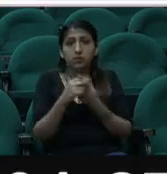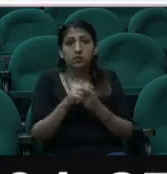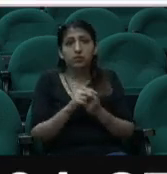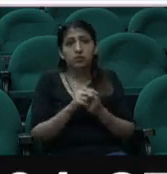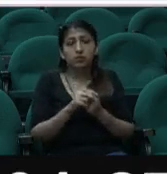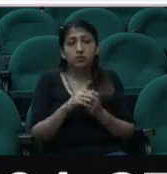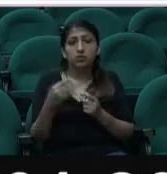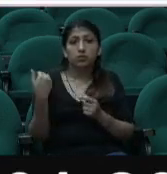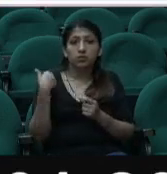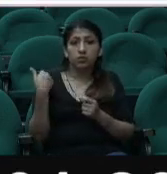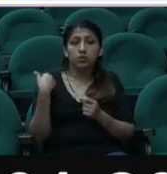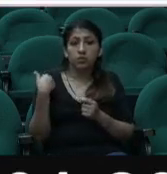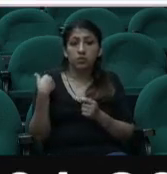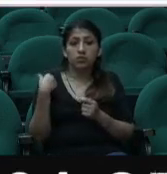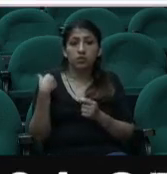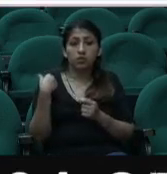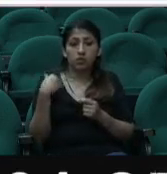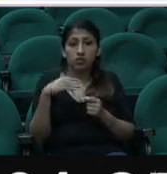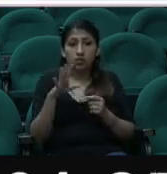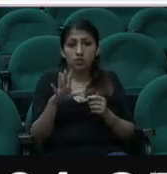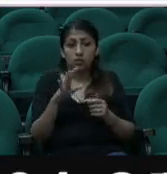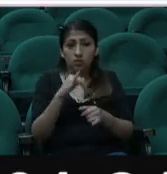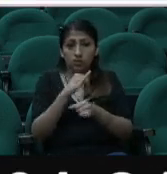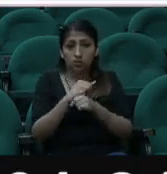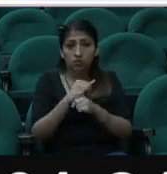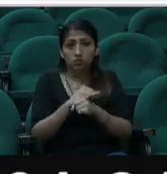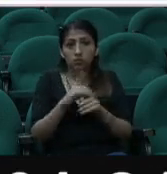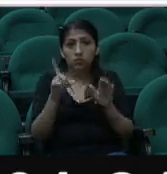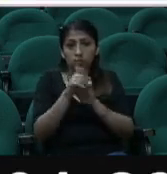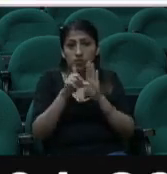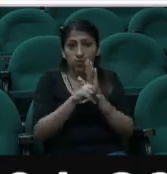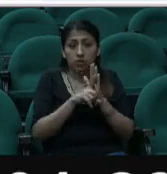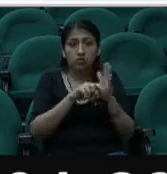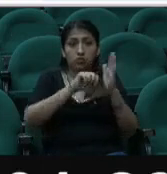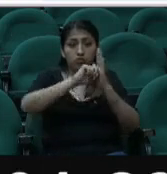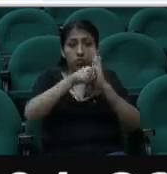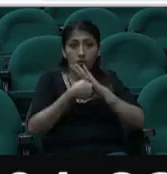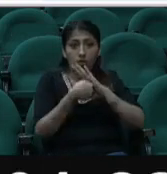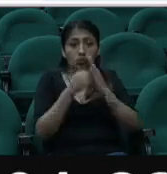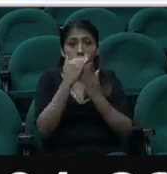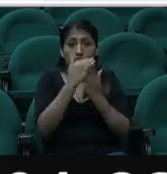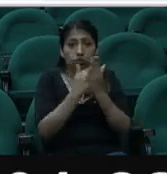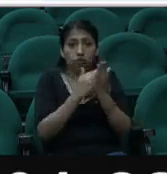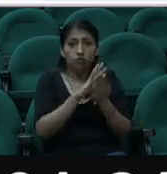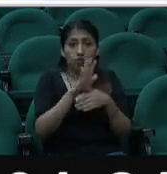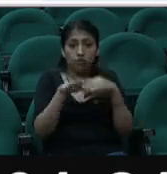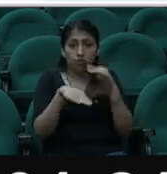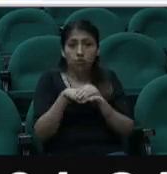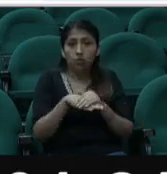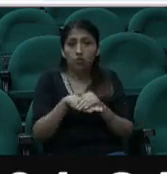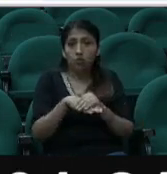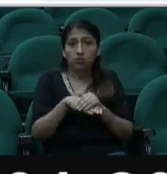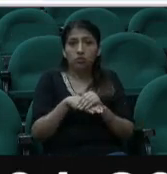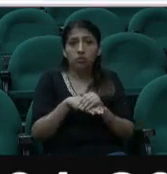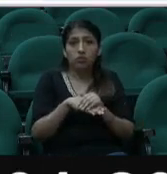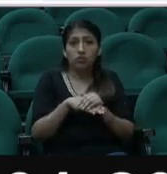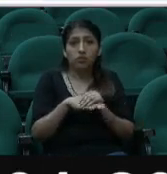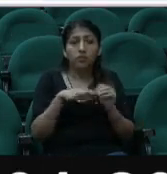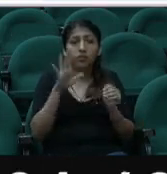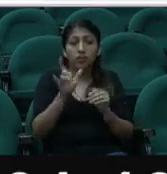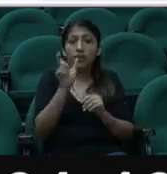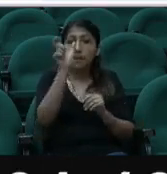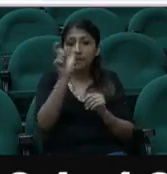tener una constitución tener las leyes tener los códigos correspondientes en la cual el